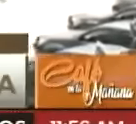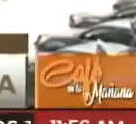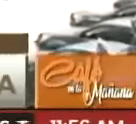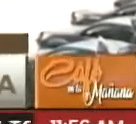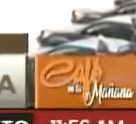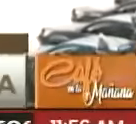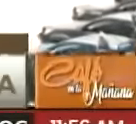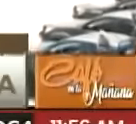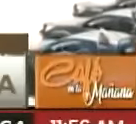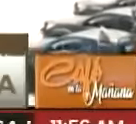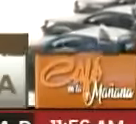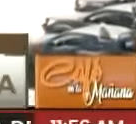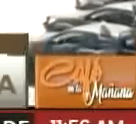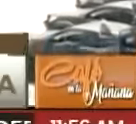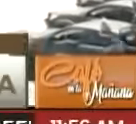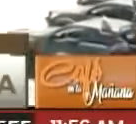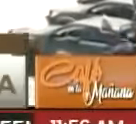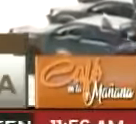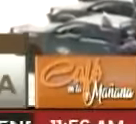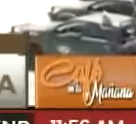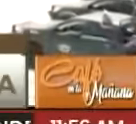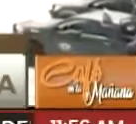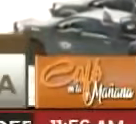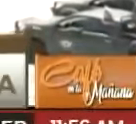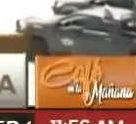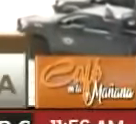Popular para Relaciones Interiores, Justicia y Paz.